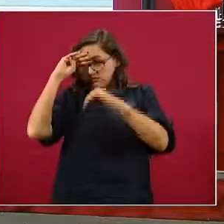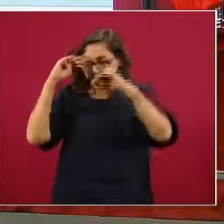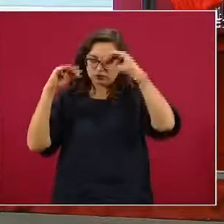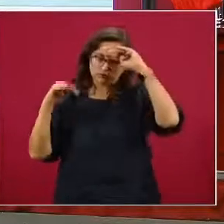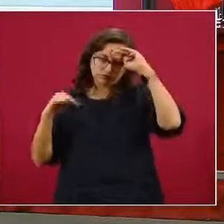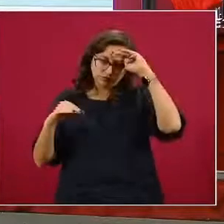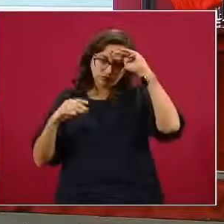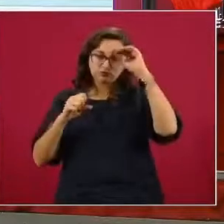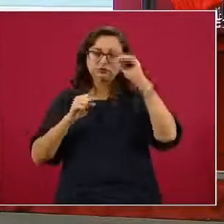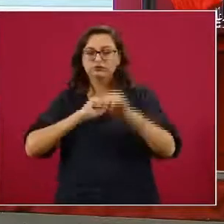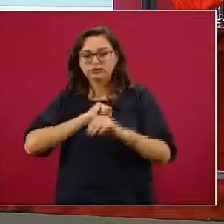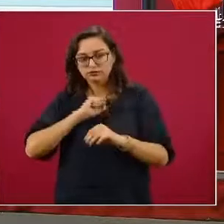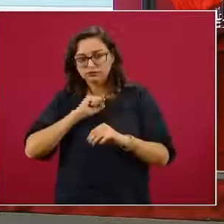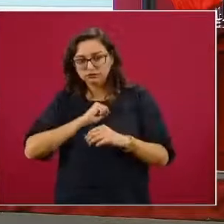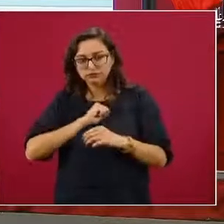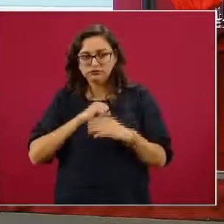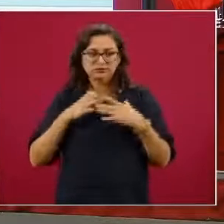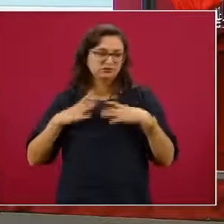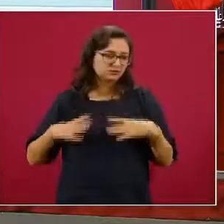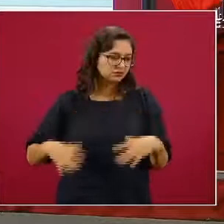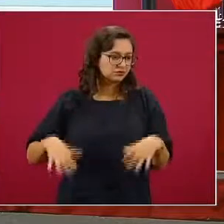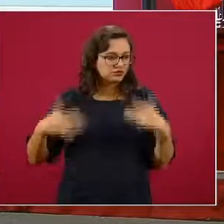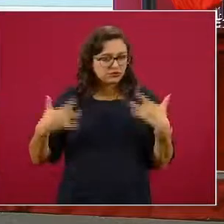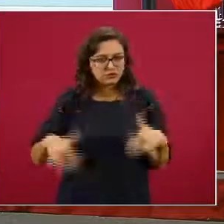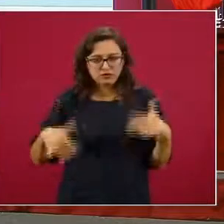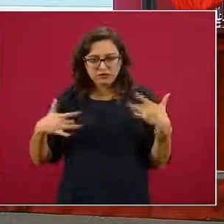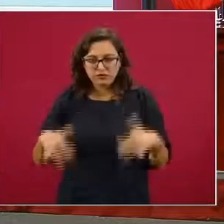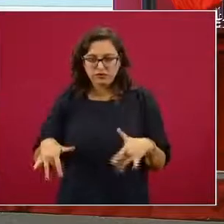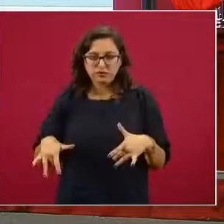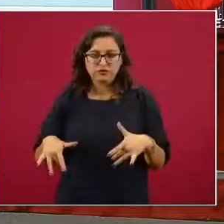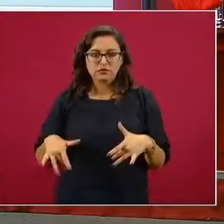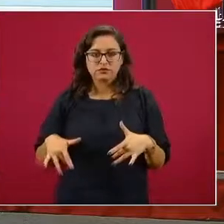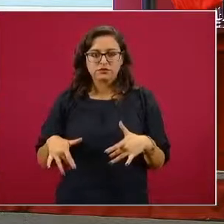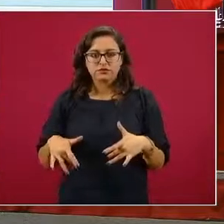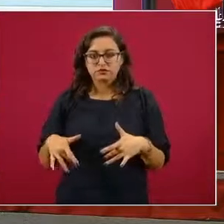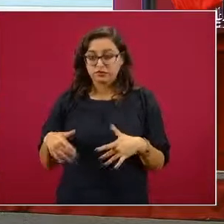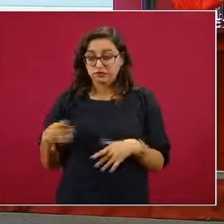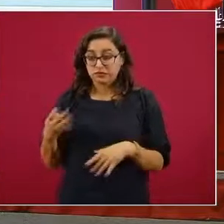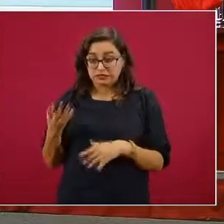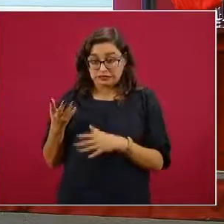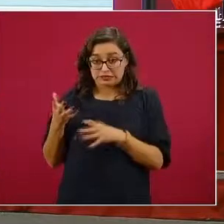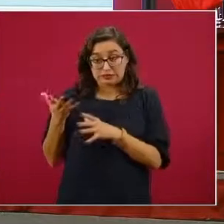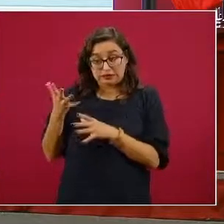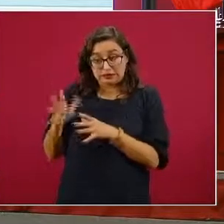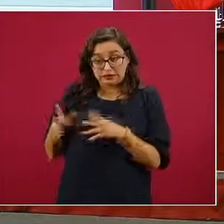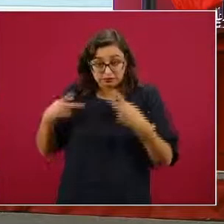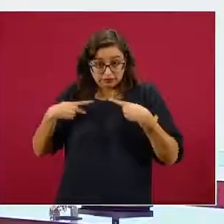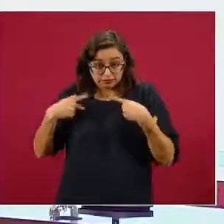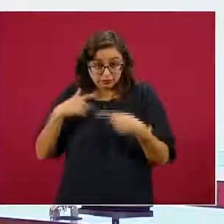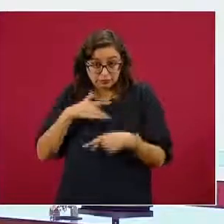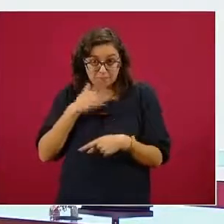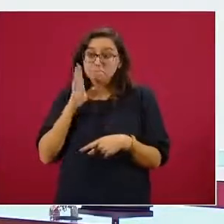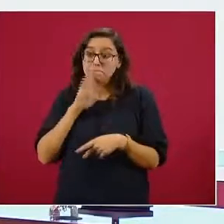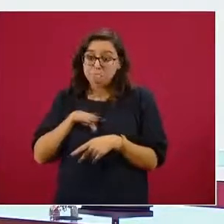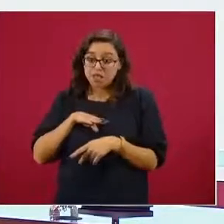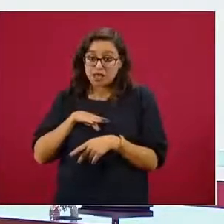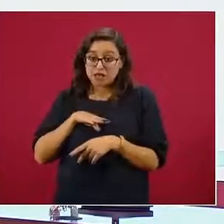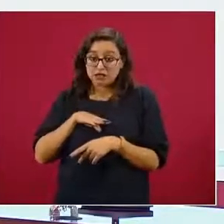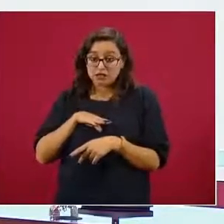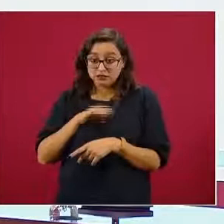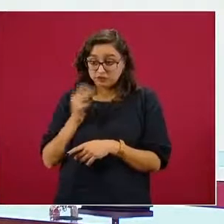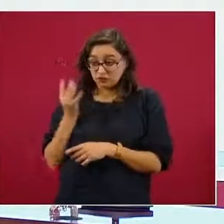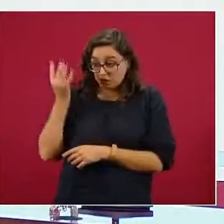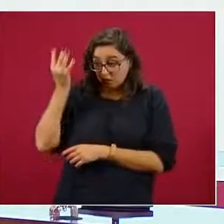cabeza, dolor de garganta, malestar general, 4 de cada 10 que tengan eso y se presenten